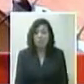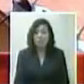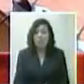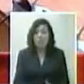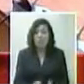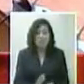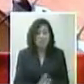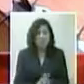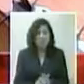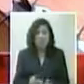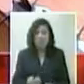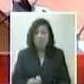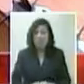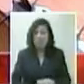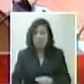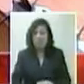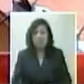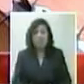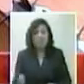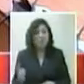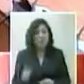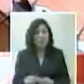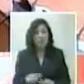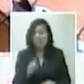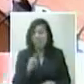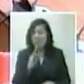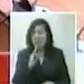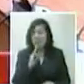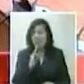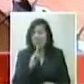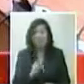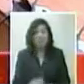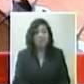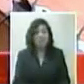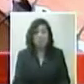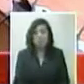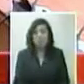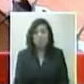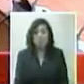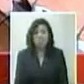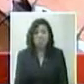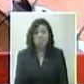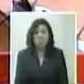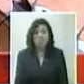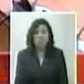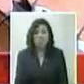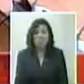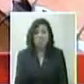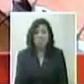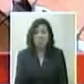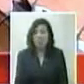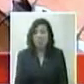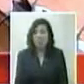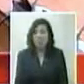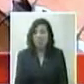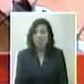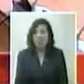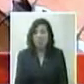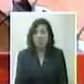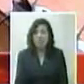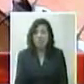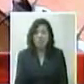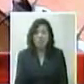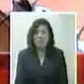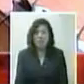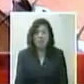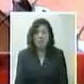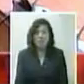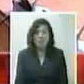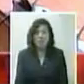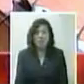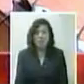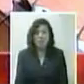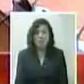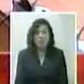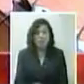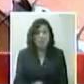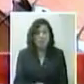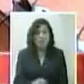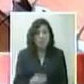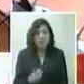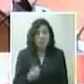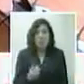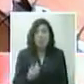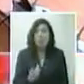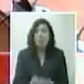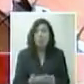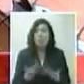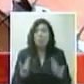inicio tampoco de las negociaciones hasta Estados Unidos hasta Estados Unidos nadie viajó No ni tampoco este si hubo alguien